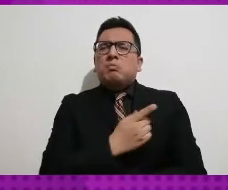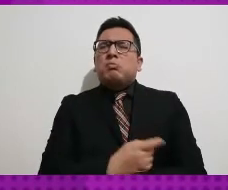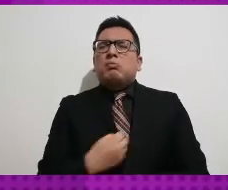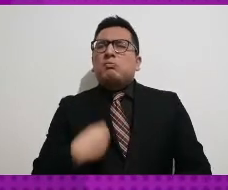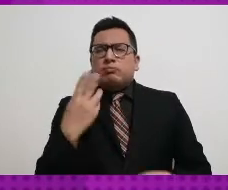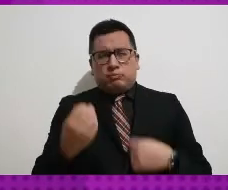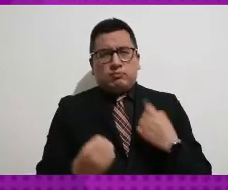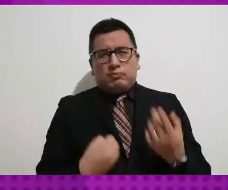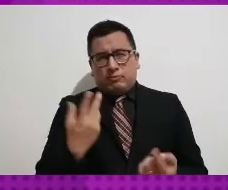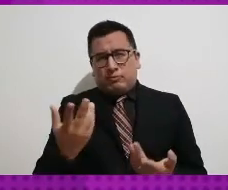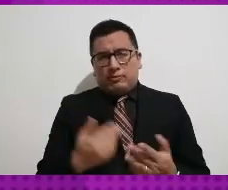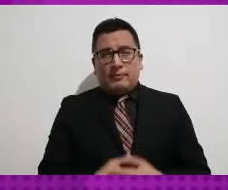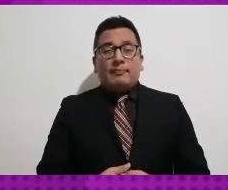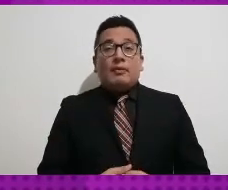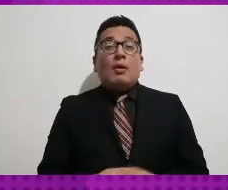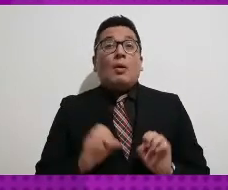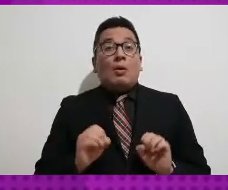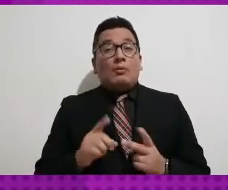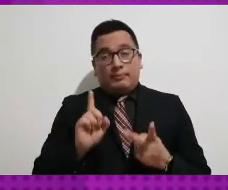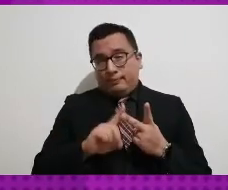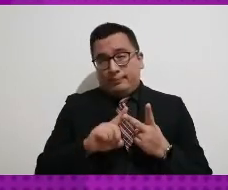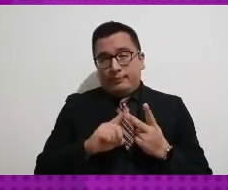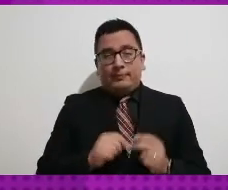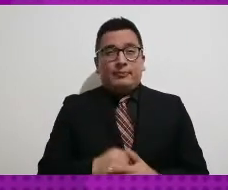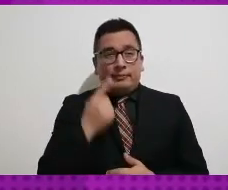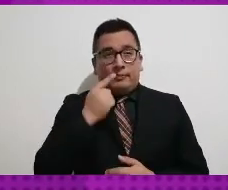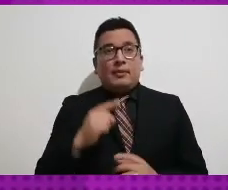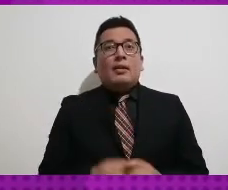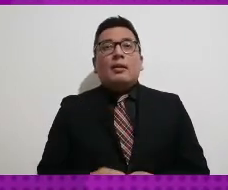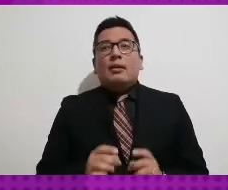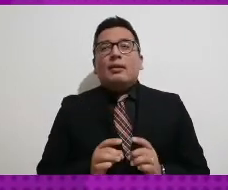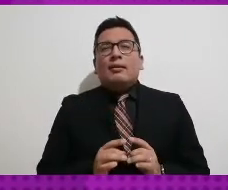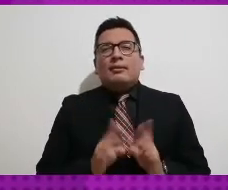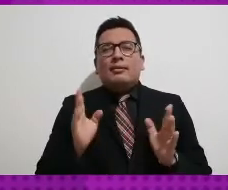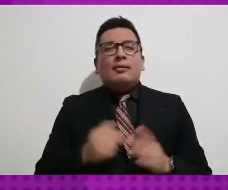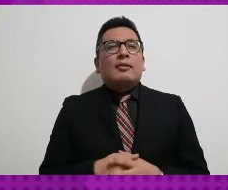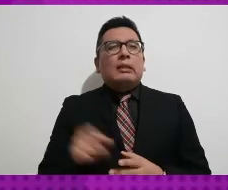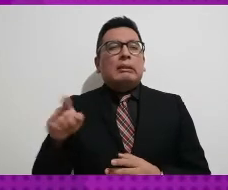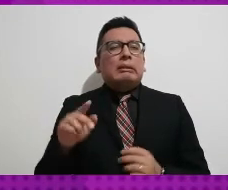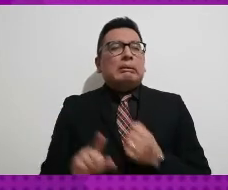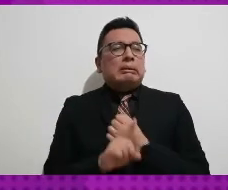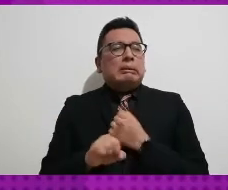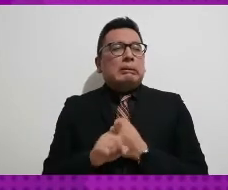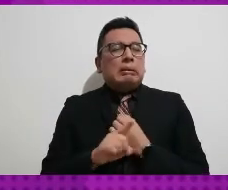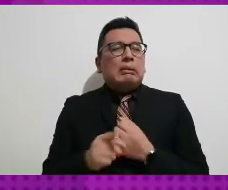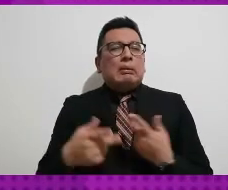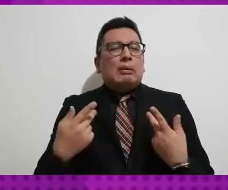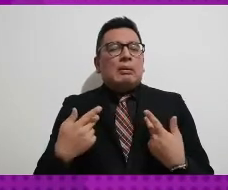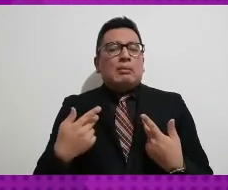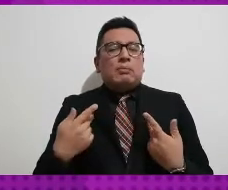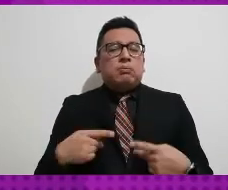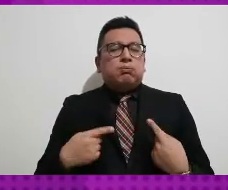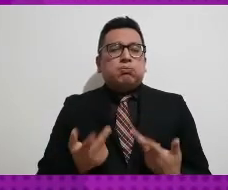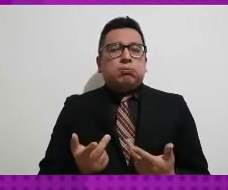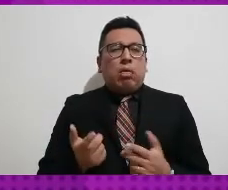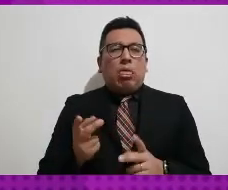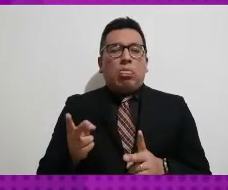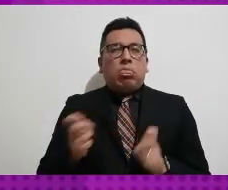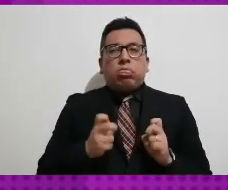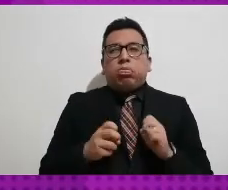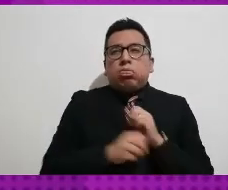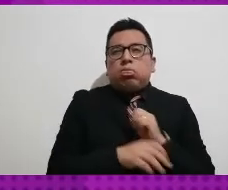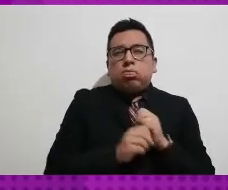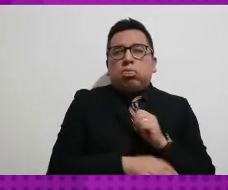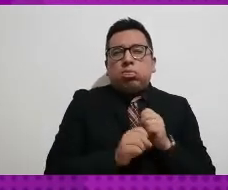otra, en el caso, bueno, desafortunadamente este caso tan sonado de Odebrecht, de un caso de corrupción en donde ya a nivel nacional